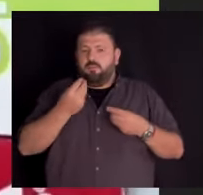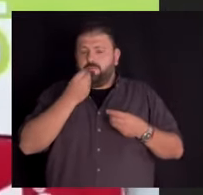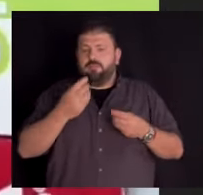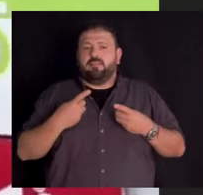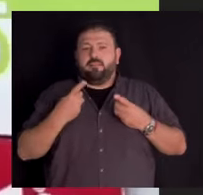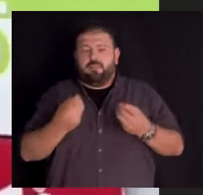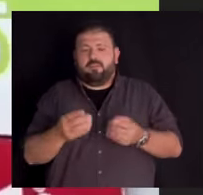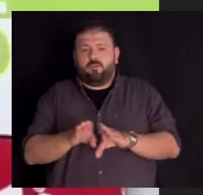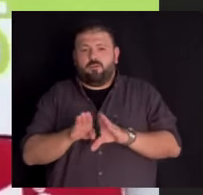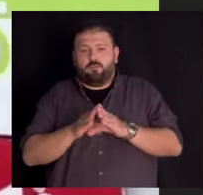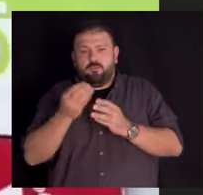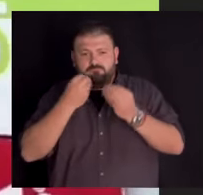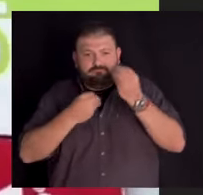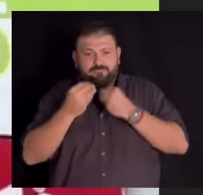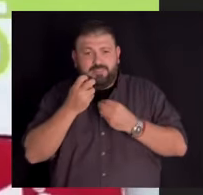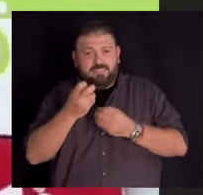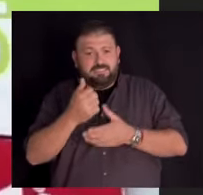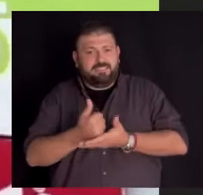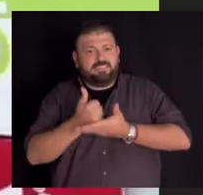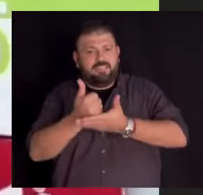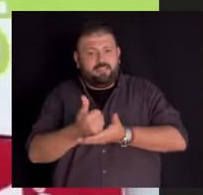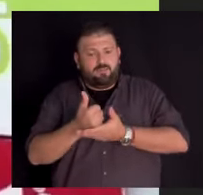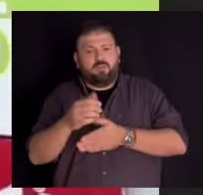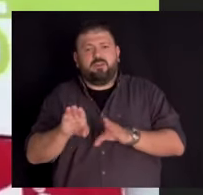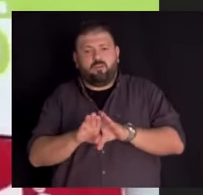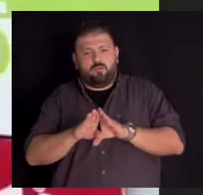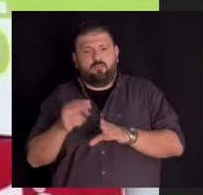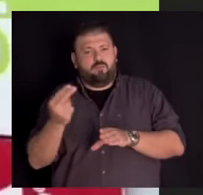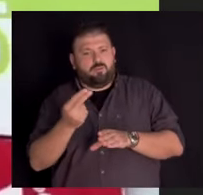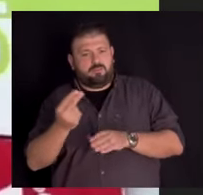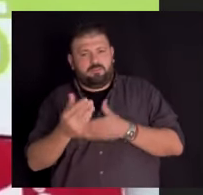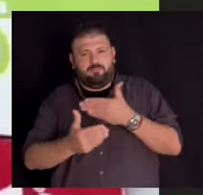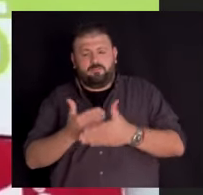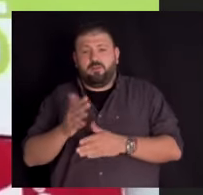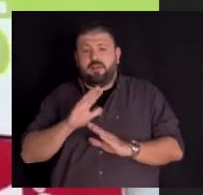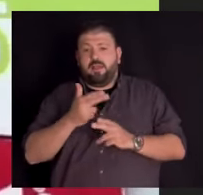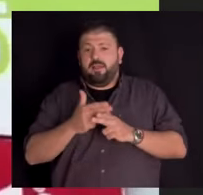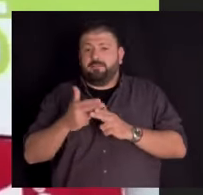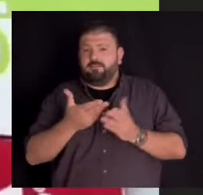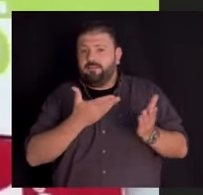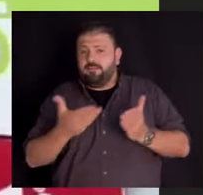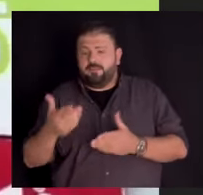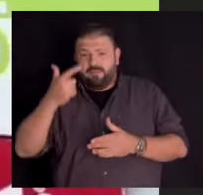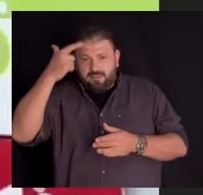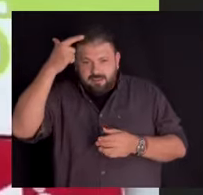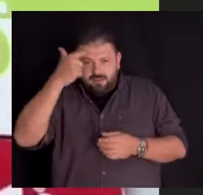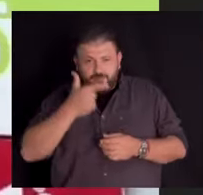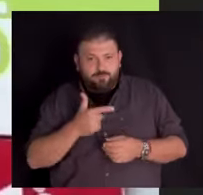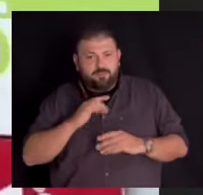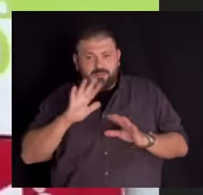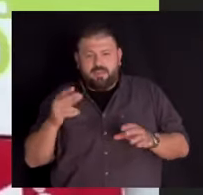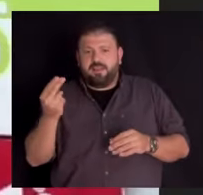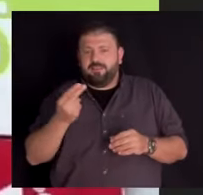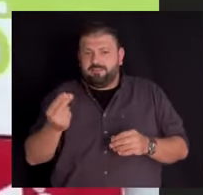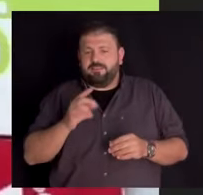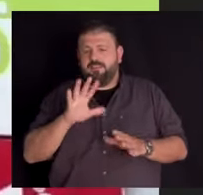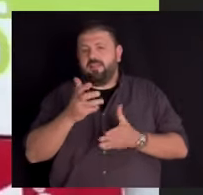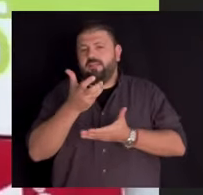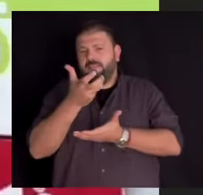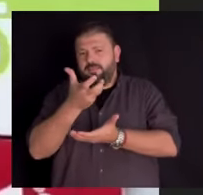esas ayudas conforme las vamos necesitando, hasta que llegue la noche y en la noche necesitamos el